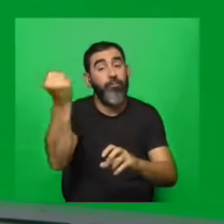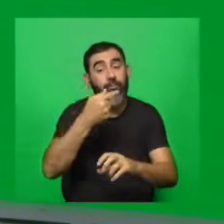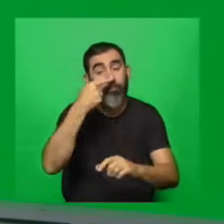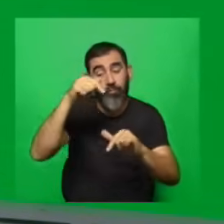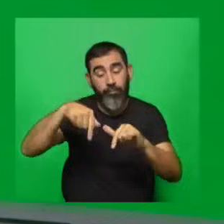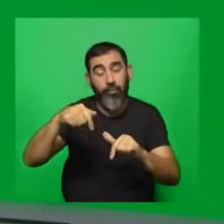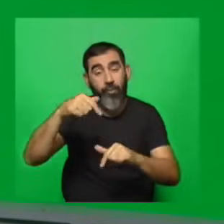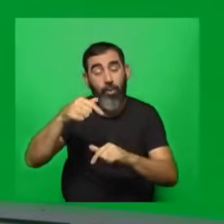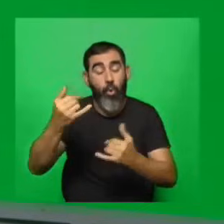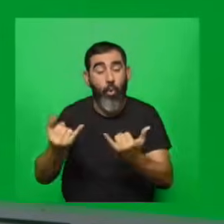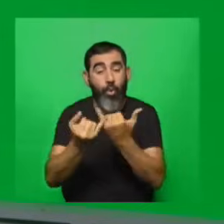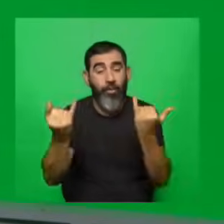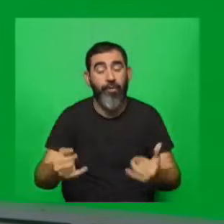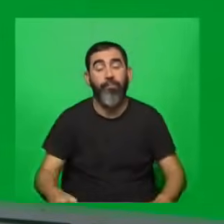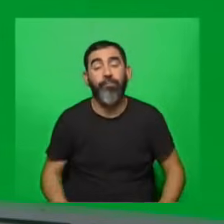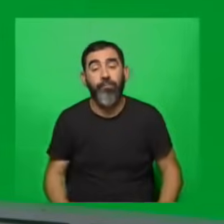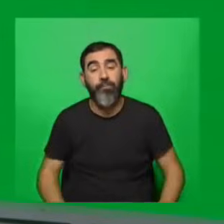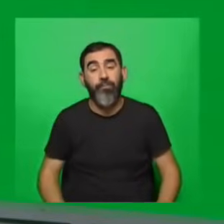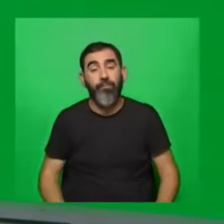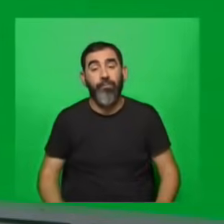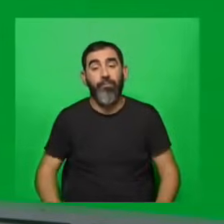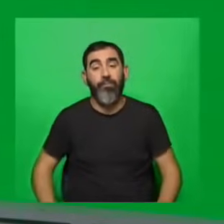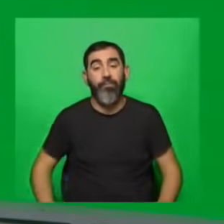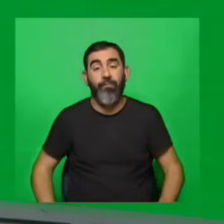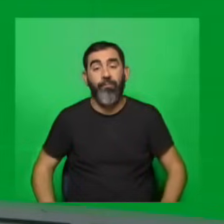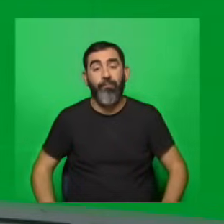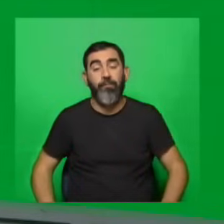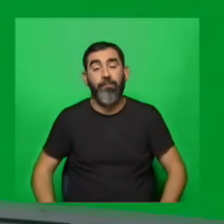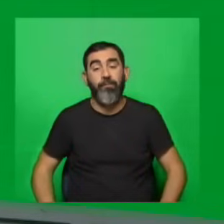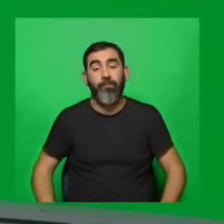nivel periodístico hoy. Buen día. ¿Cómo estás, Luca? Adelante, bienvenido.